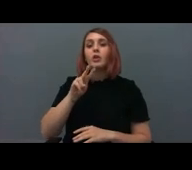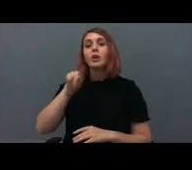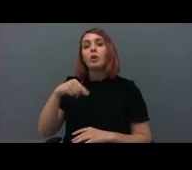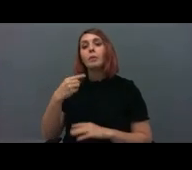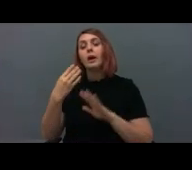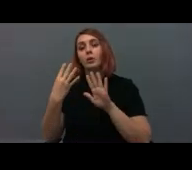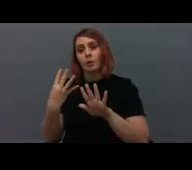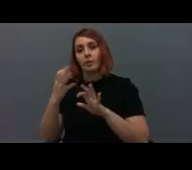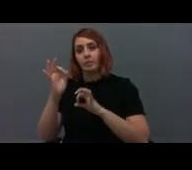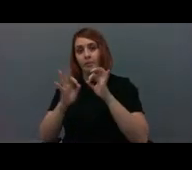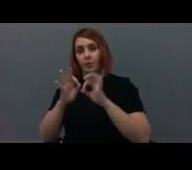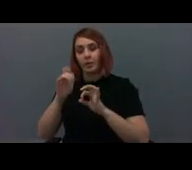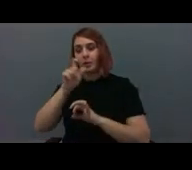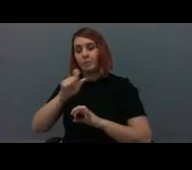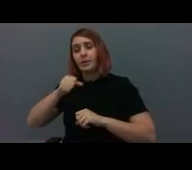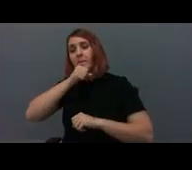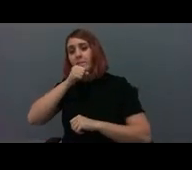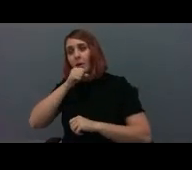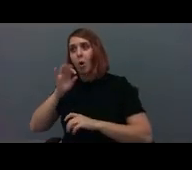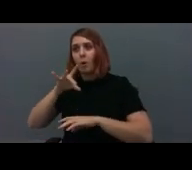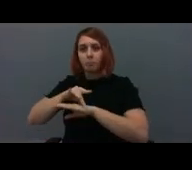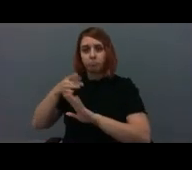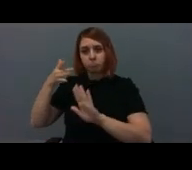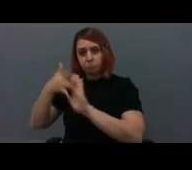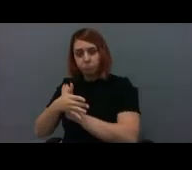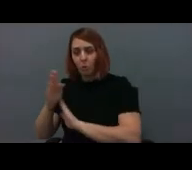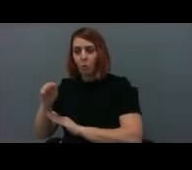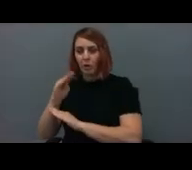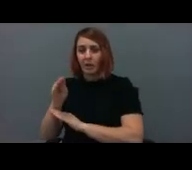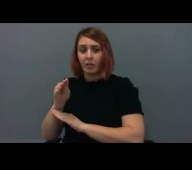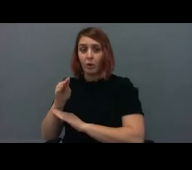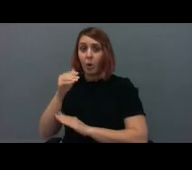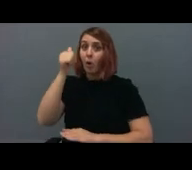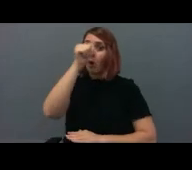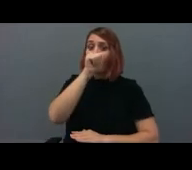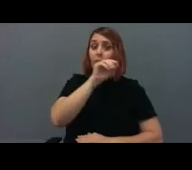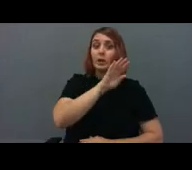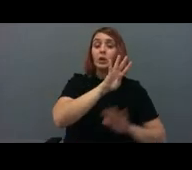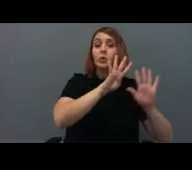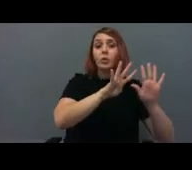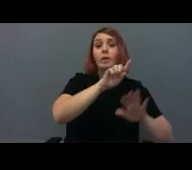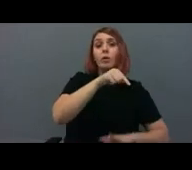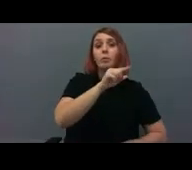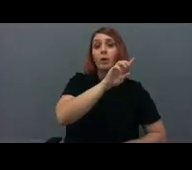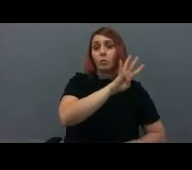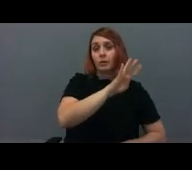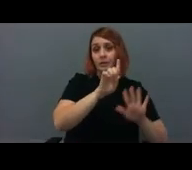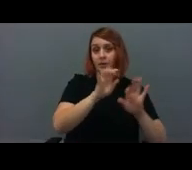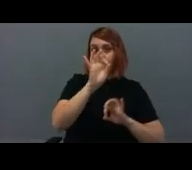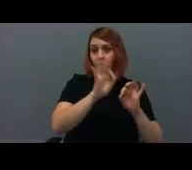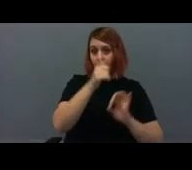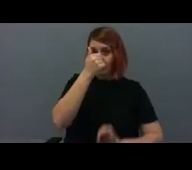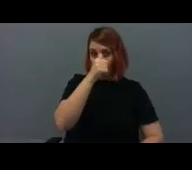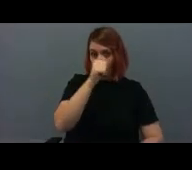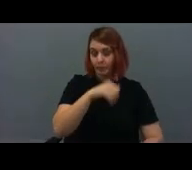a personas mayores o personas con dolencias crónicas frente al 9,46% de los hombres.